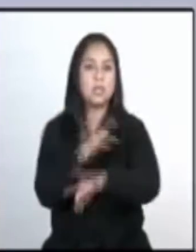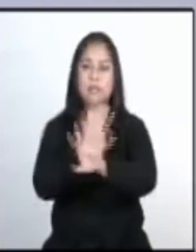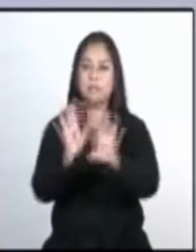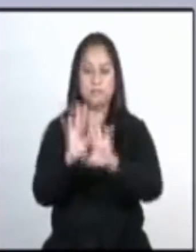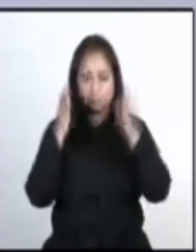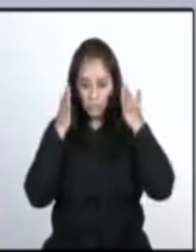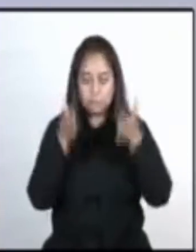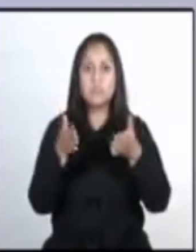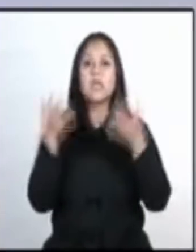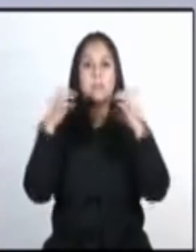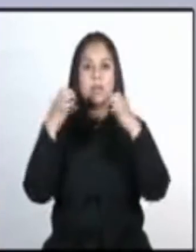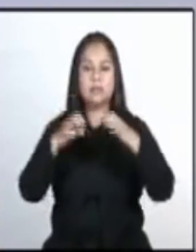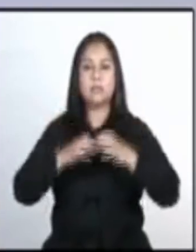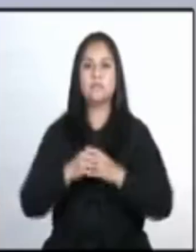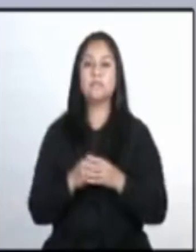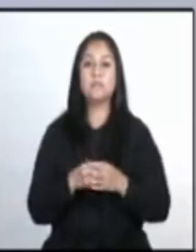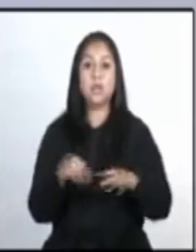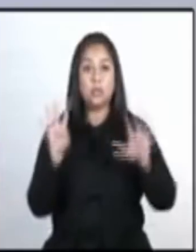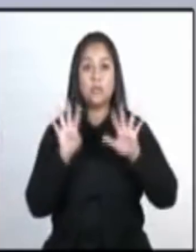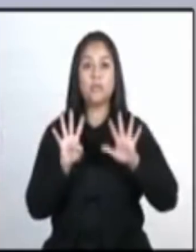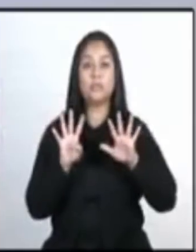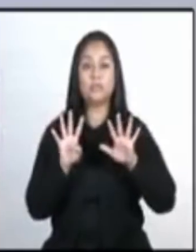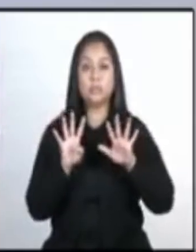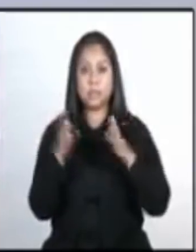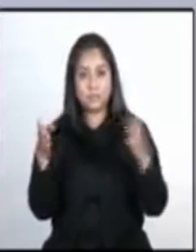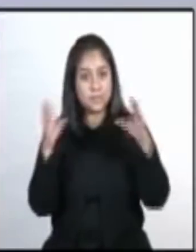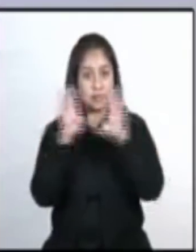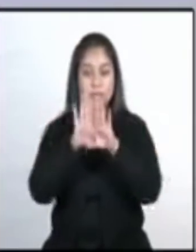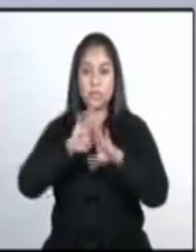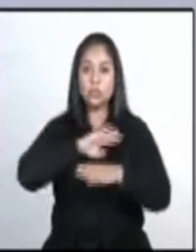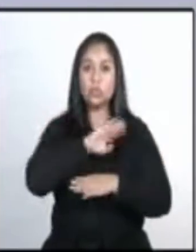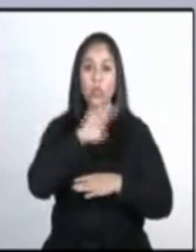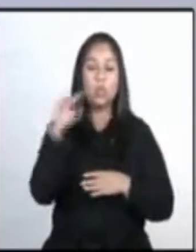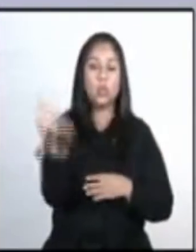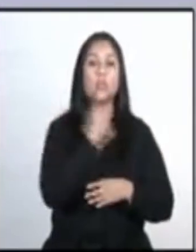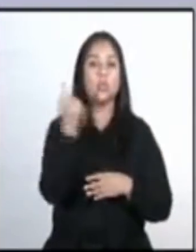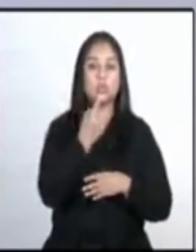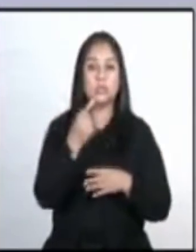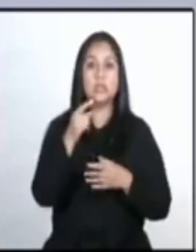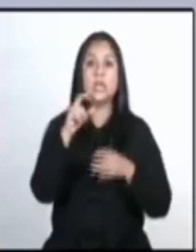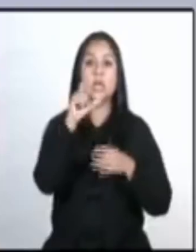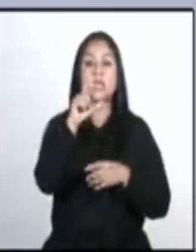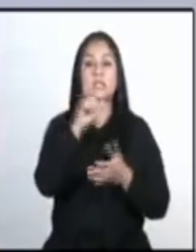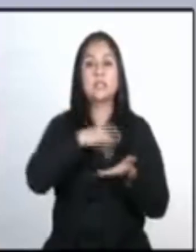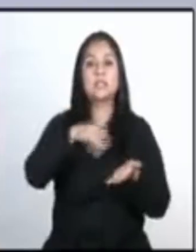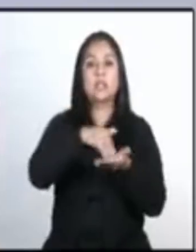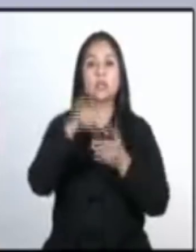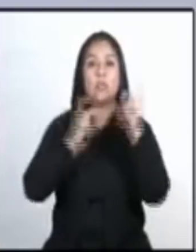atención de las emergencias. Noveno, se cierran todos los centros comerciales del